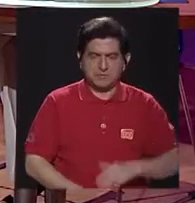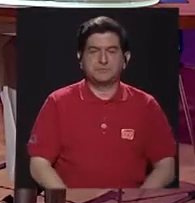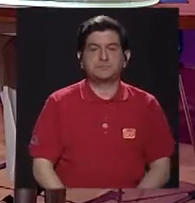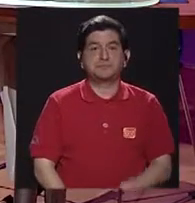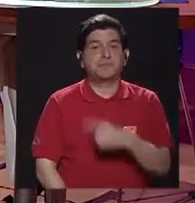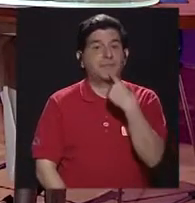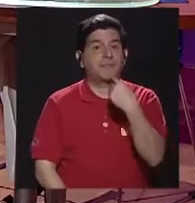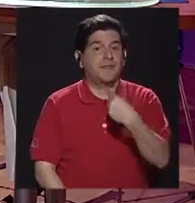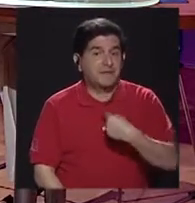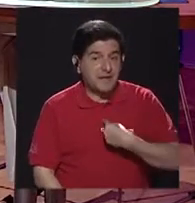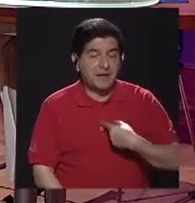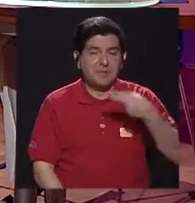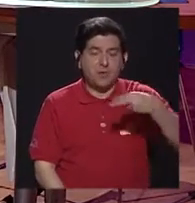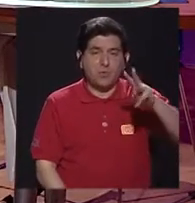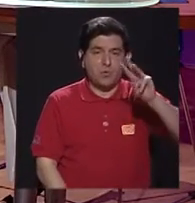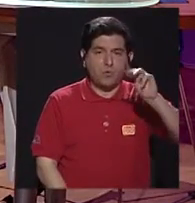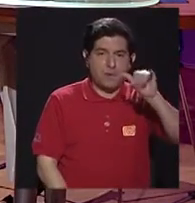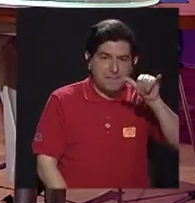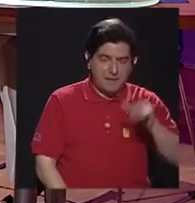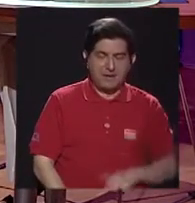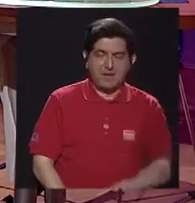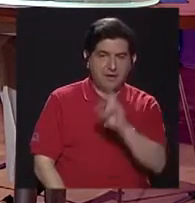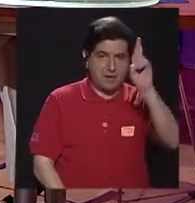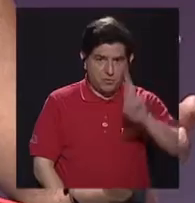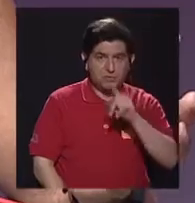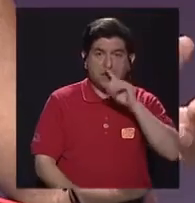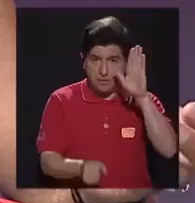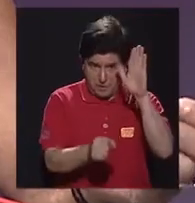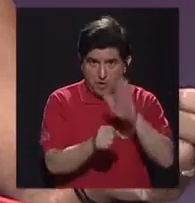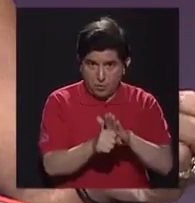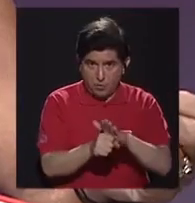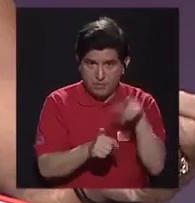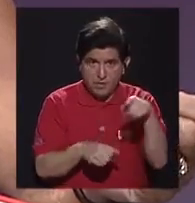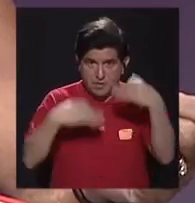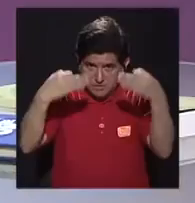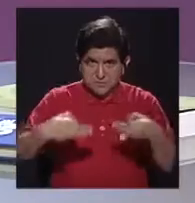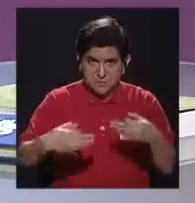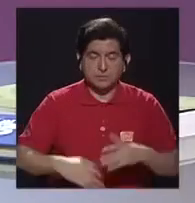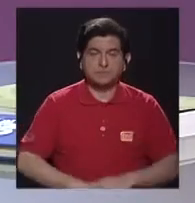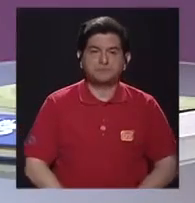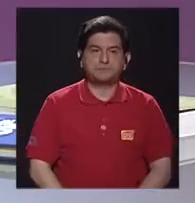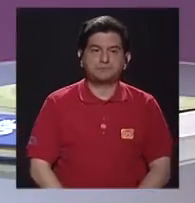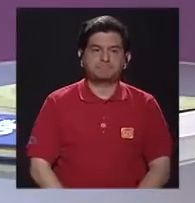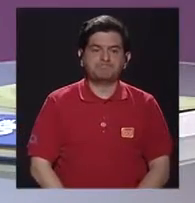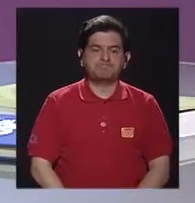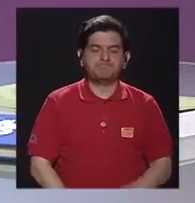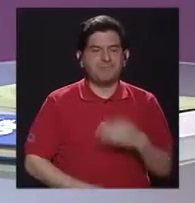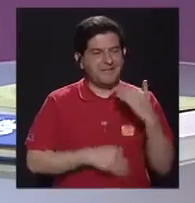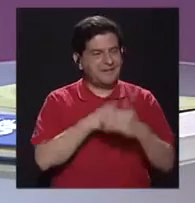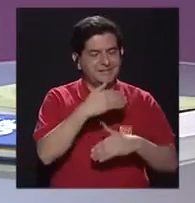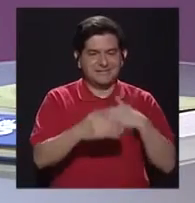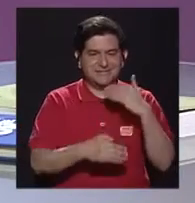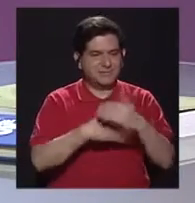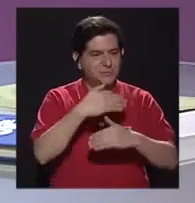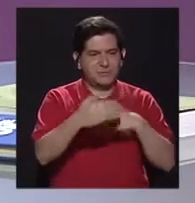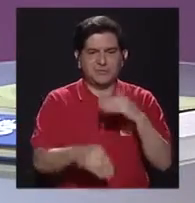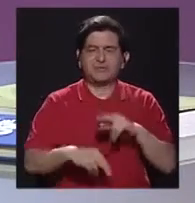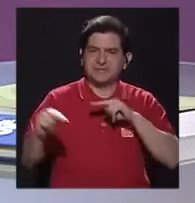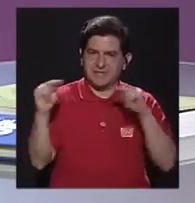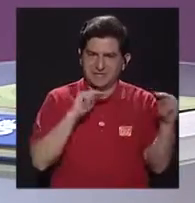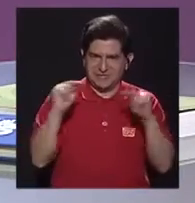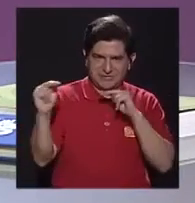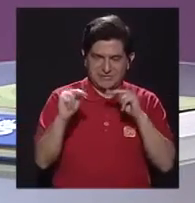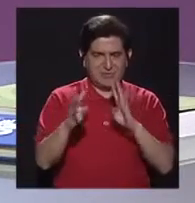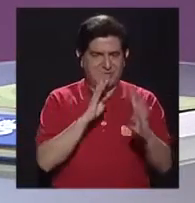Dígame, don Huber, ¿ha acatado Costa Rica esta medida cautelar? Bueno, estamos en un proceso de negociación